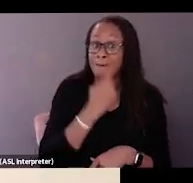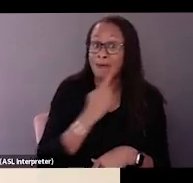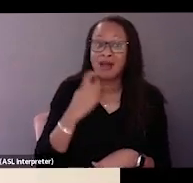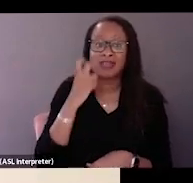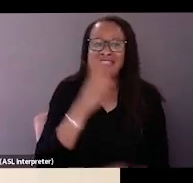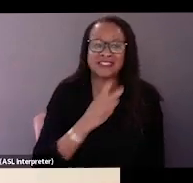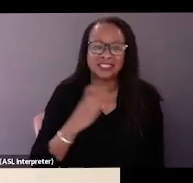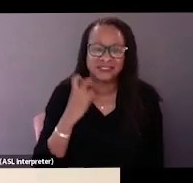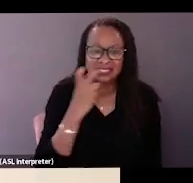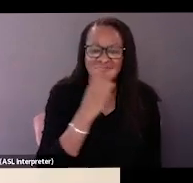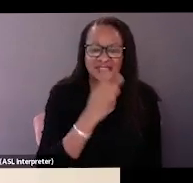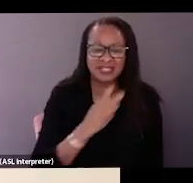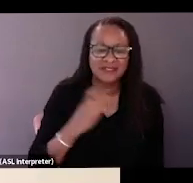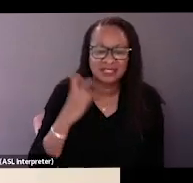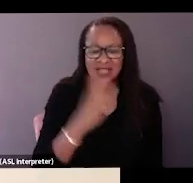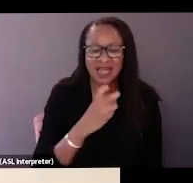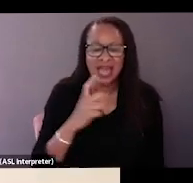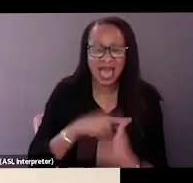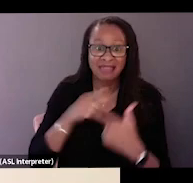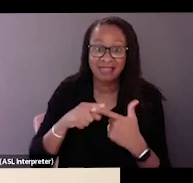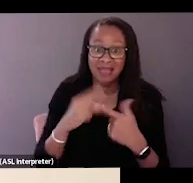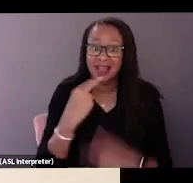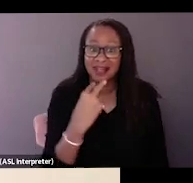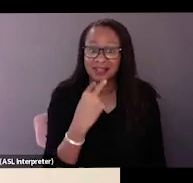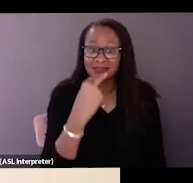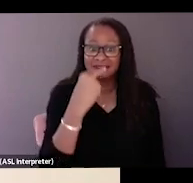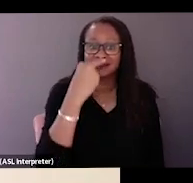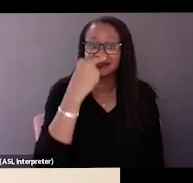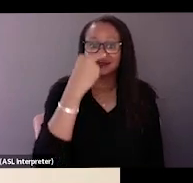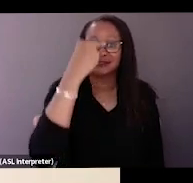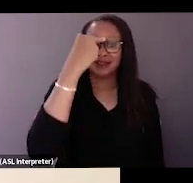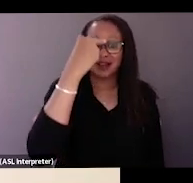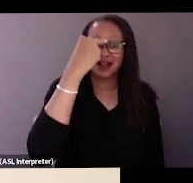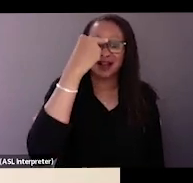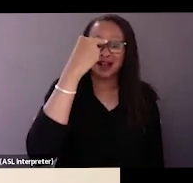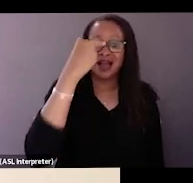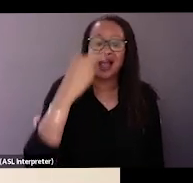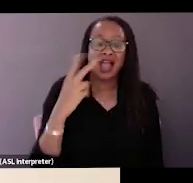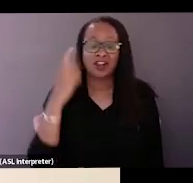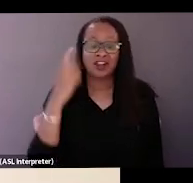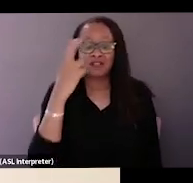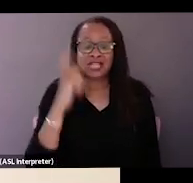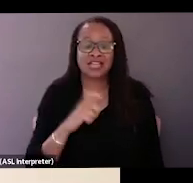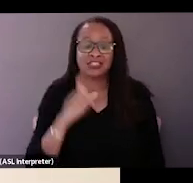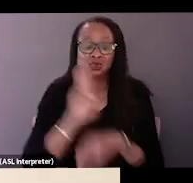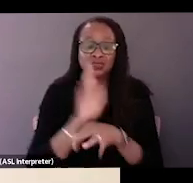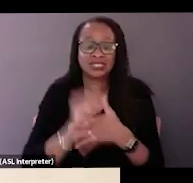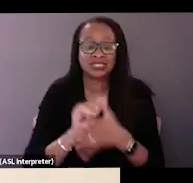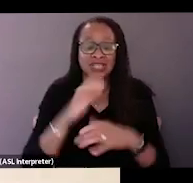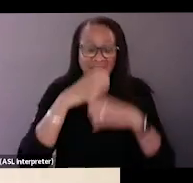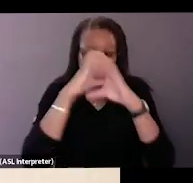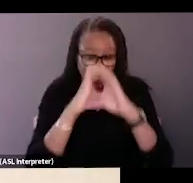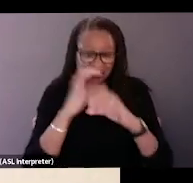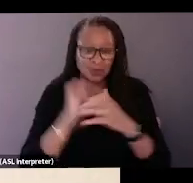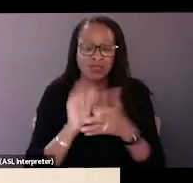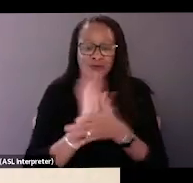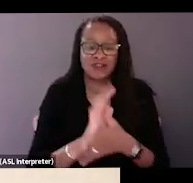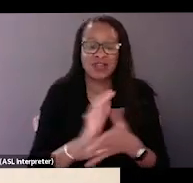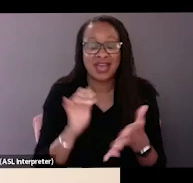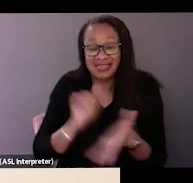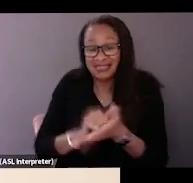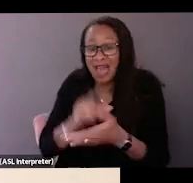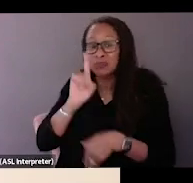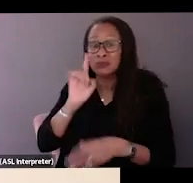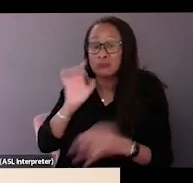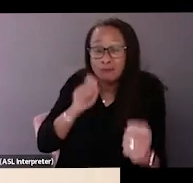subo para arriba y veo tus ojos. Y fue como, este es el lente, yo tengo que filmar la película con este lente porque